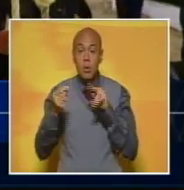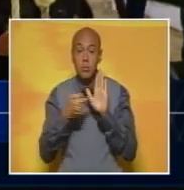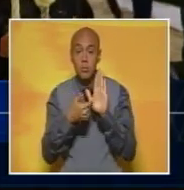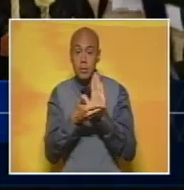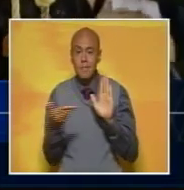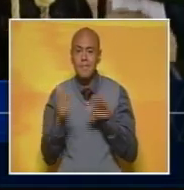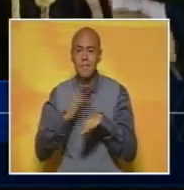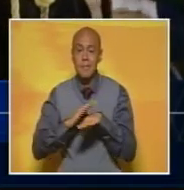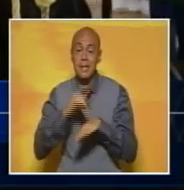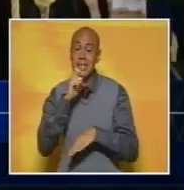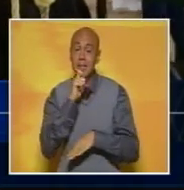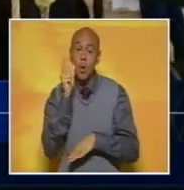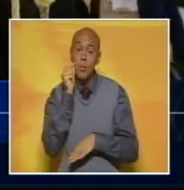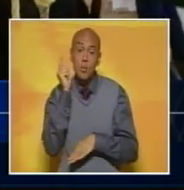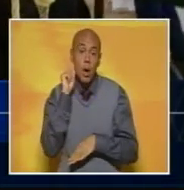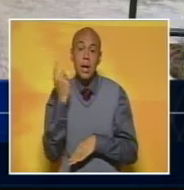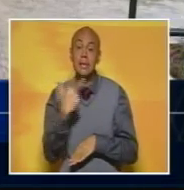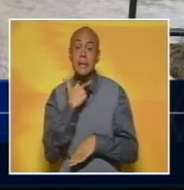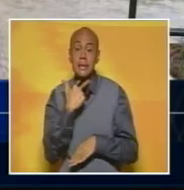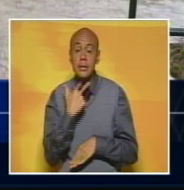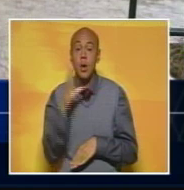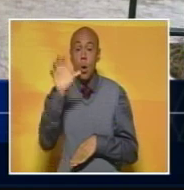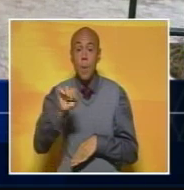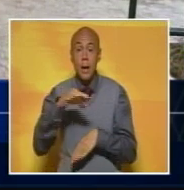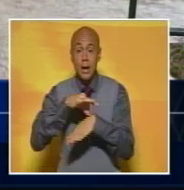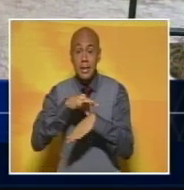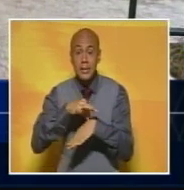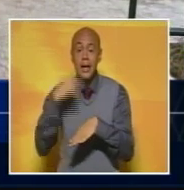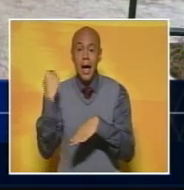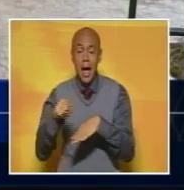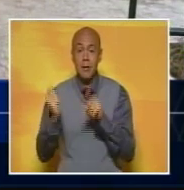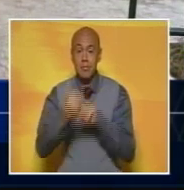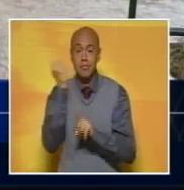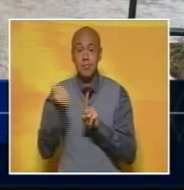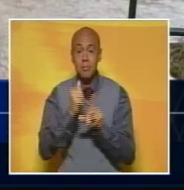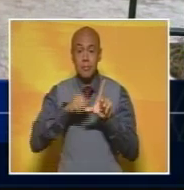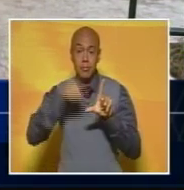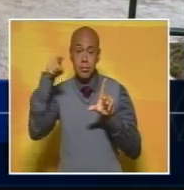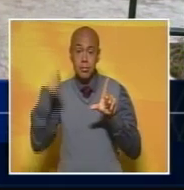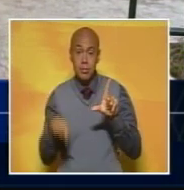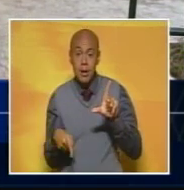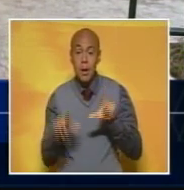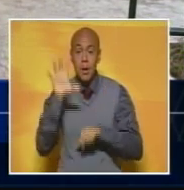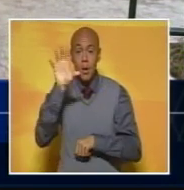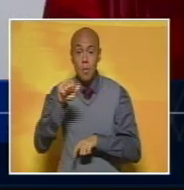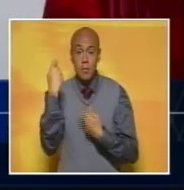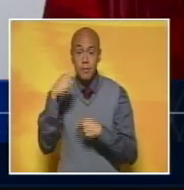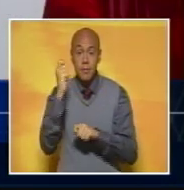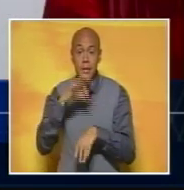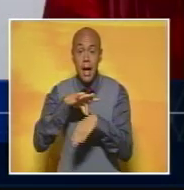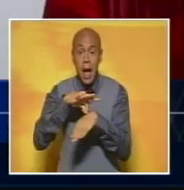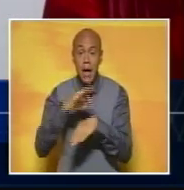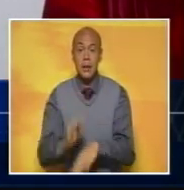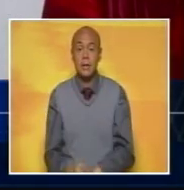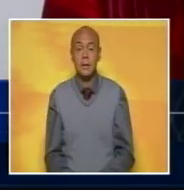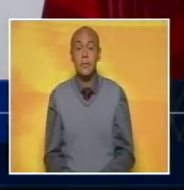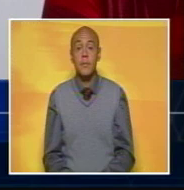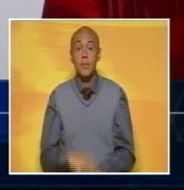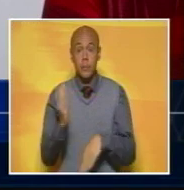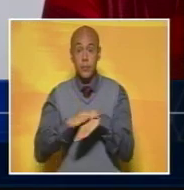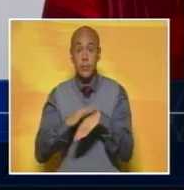poder adquisitivo de los venezolanos sigue influyendo en la disminución del consumo de carne. El